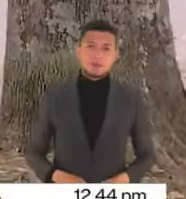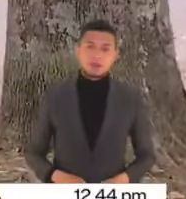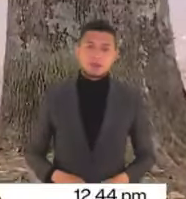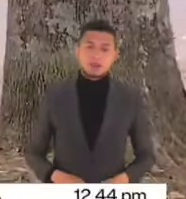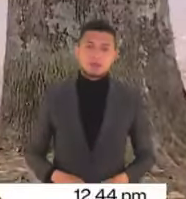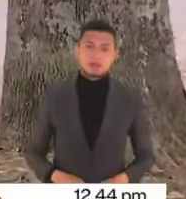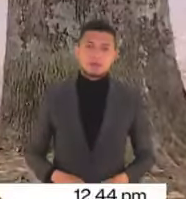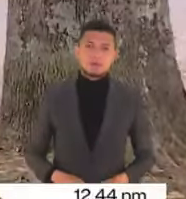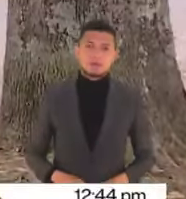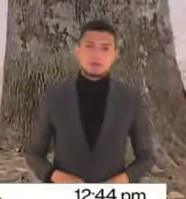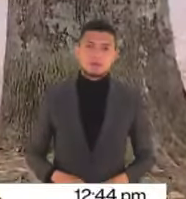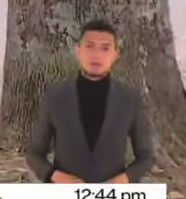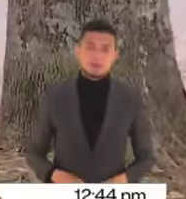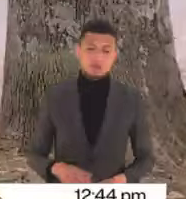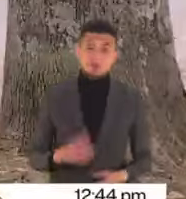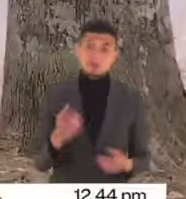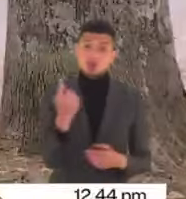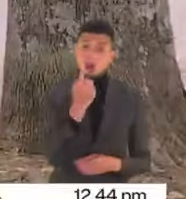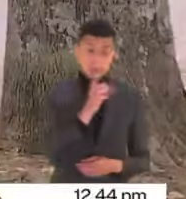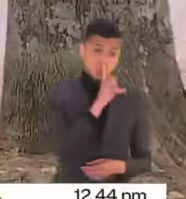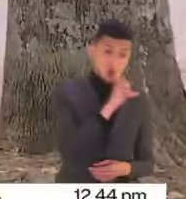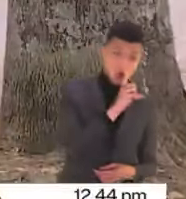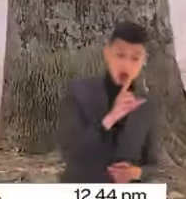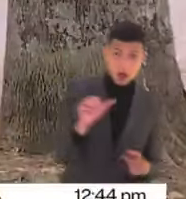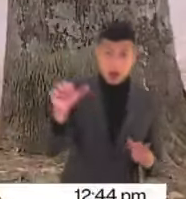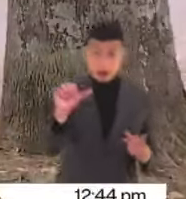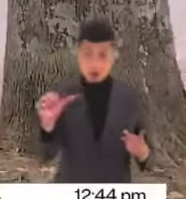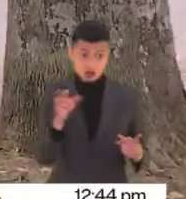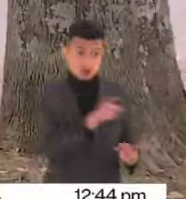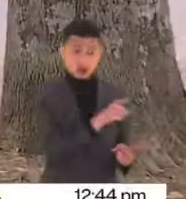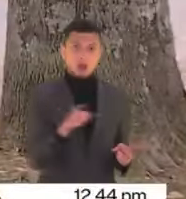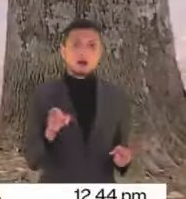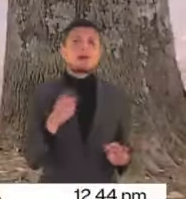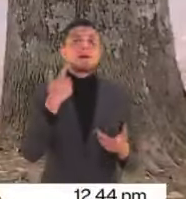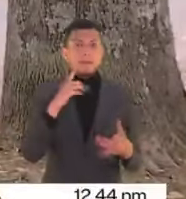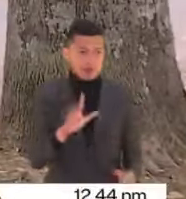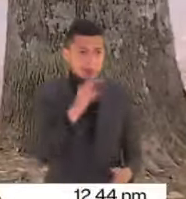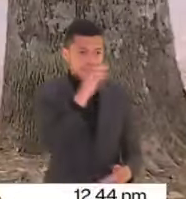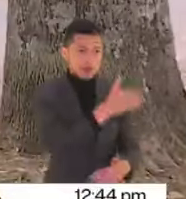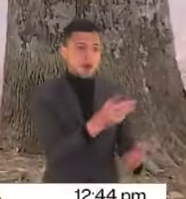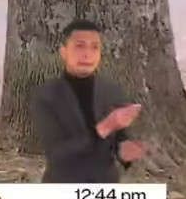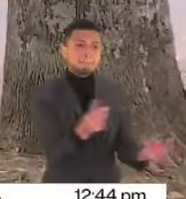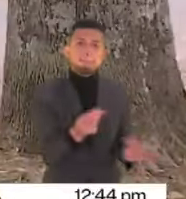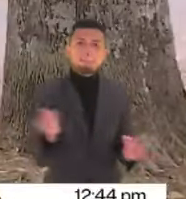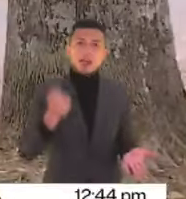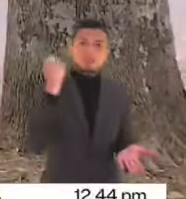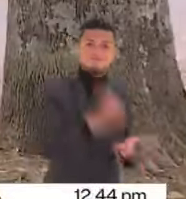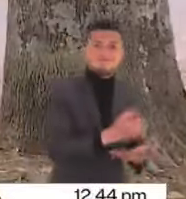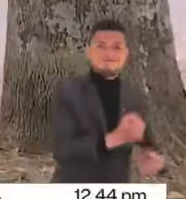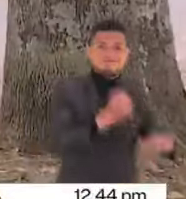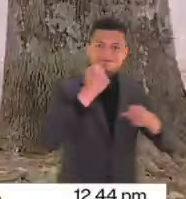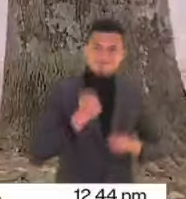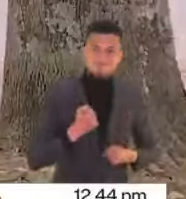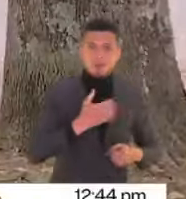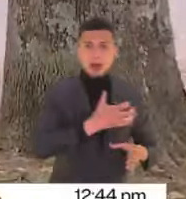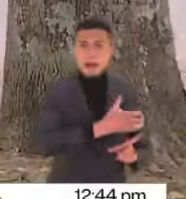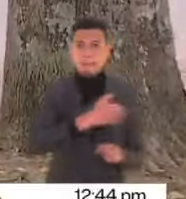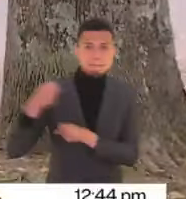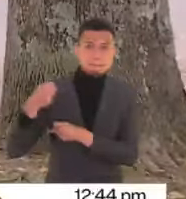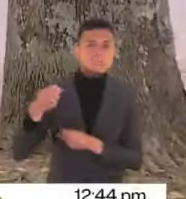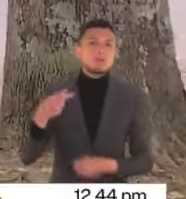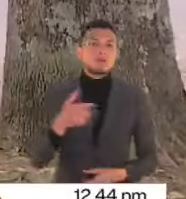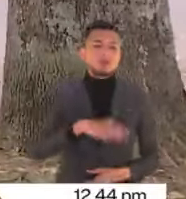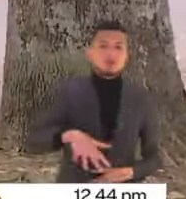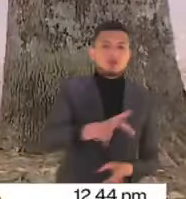Miren, en solamente julio y agosto hay presuntos casos de desaparición por reclutamiento forzado reportados en 8